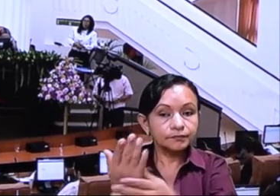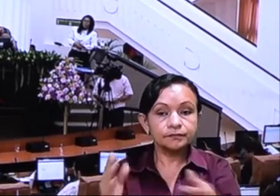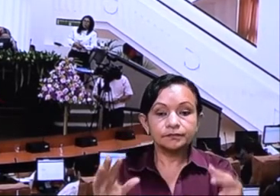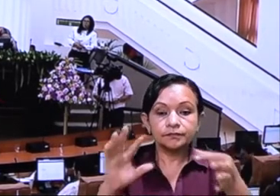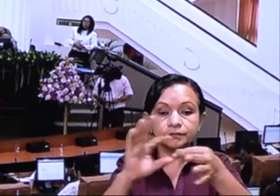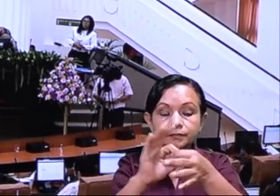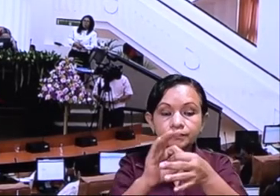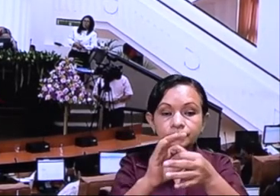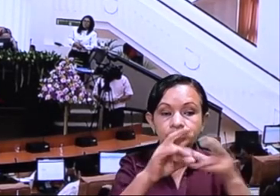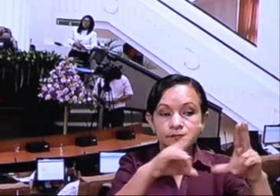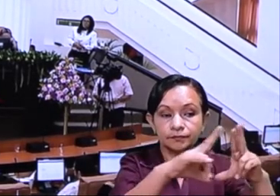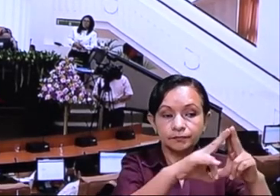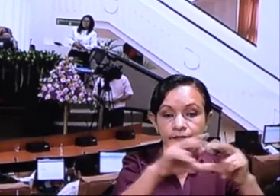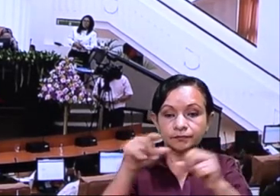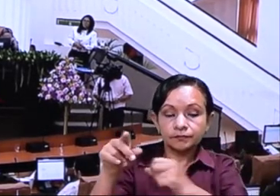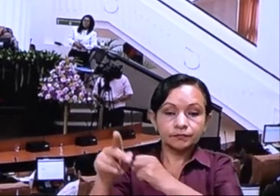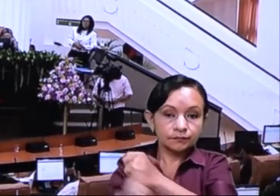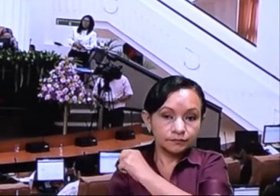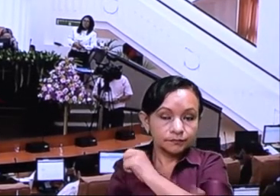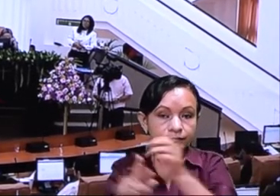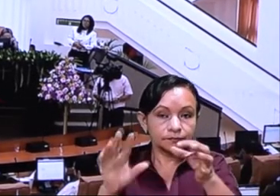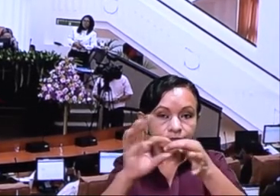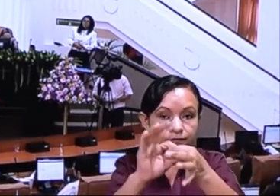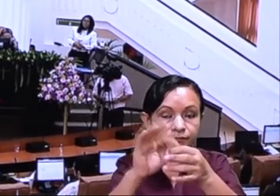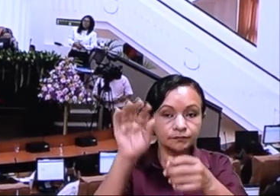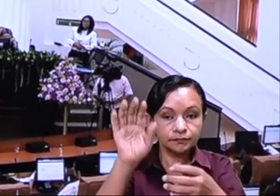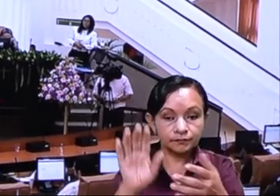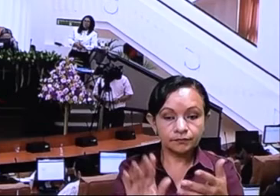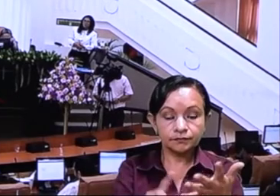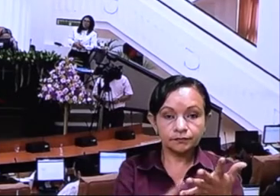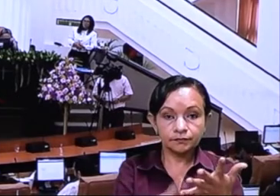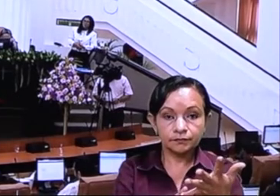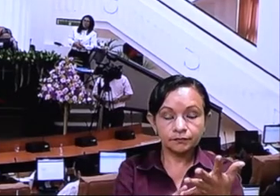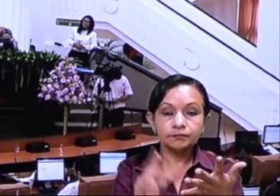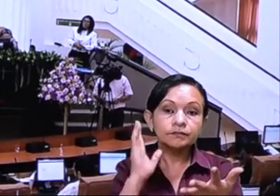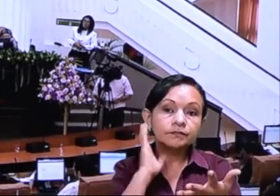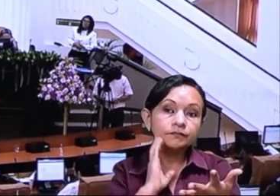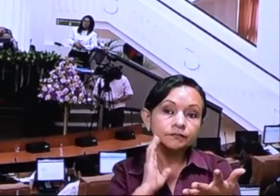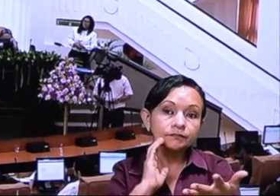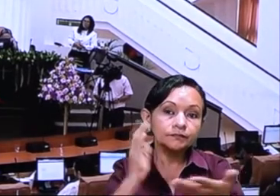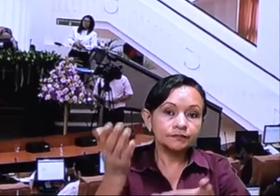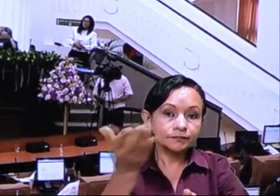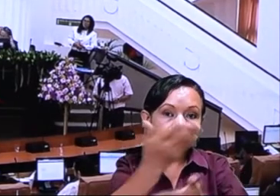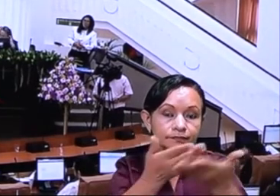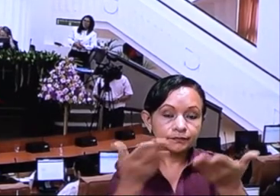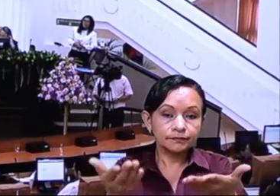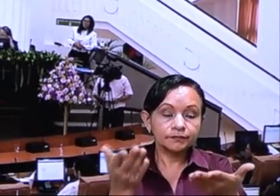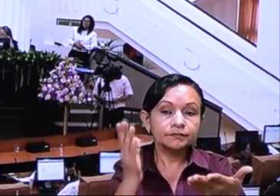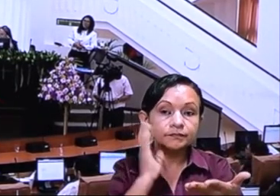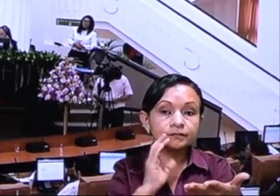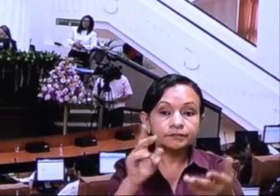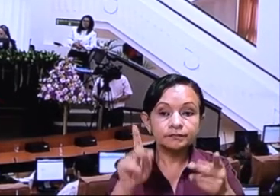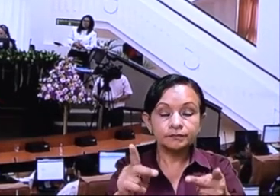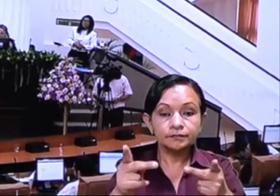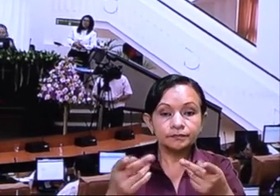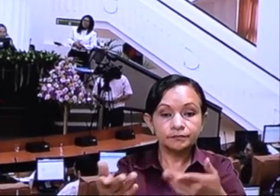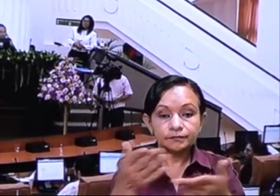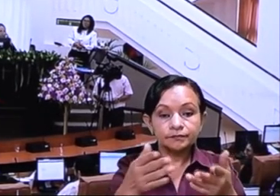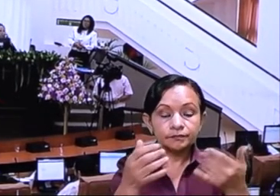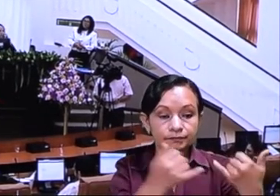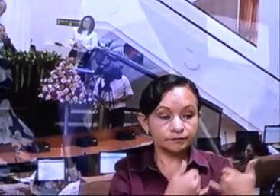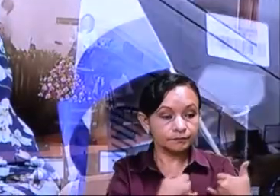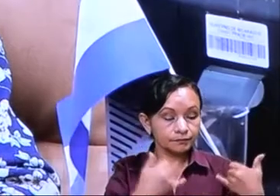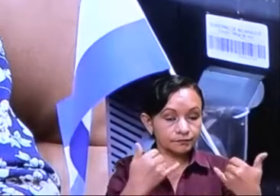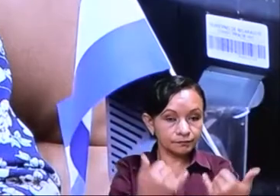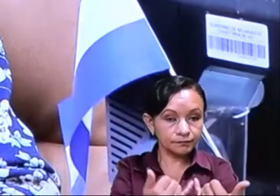en ambos países. 5. Intercambio de expertos, conocimientos y experiencias entre las